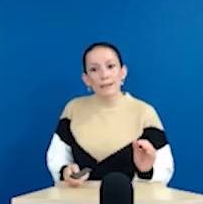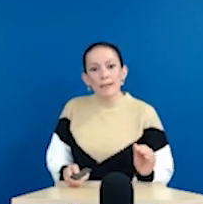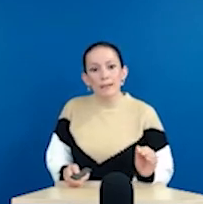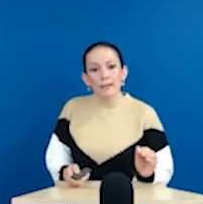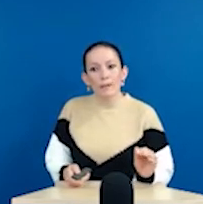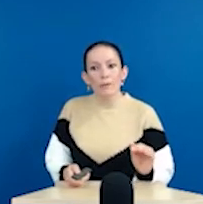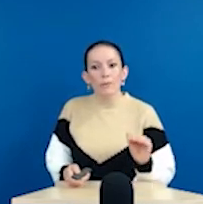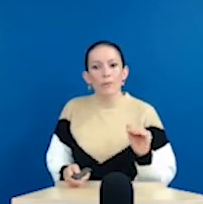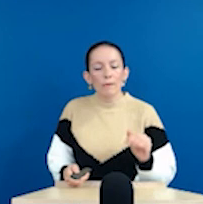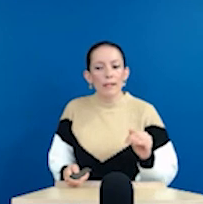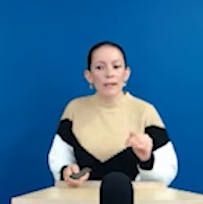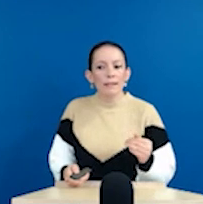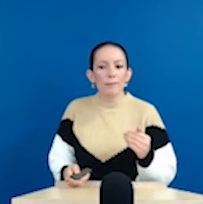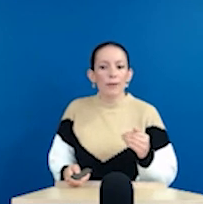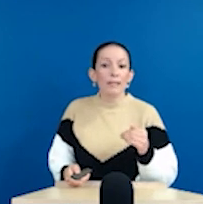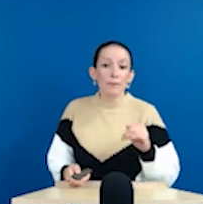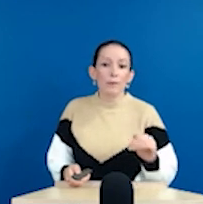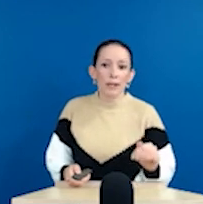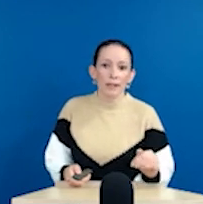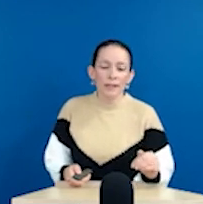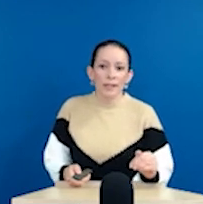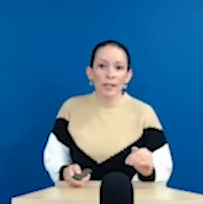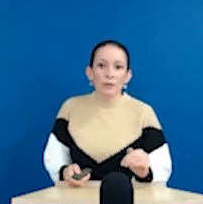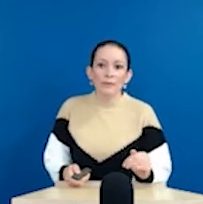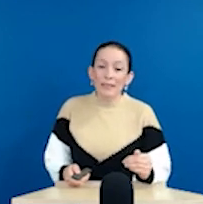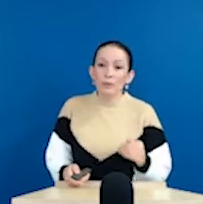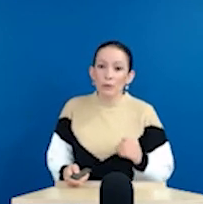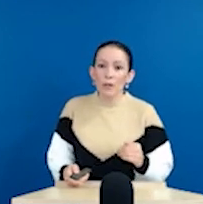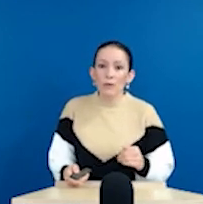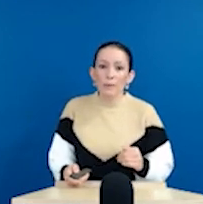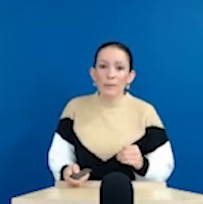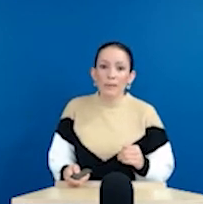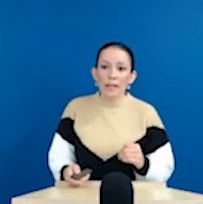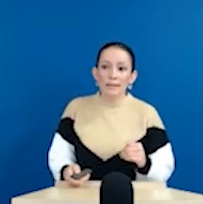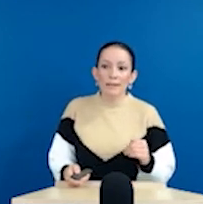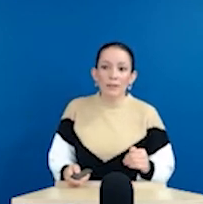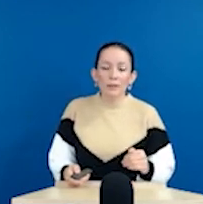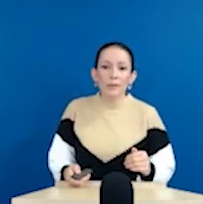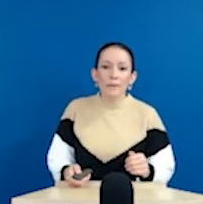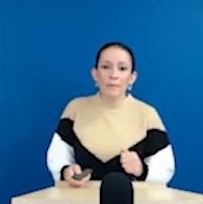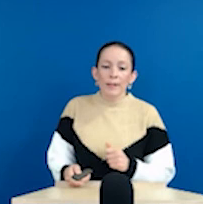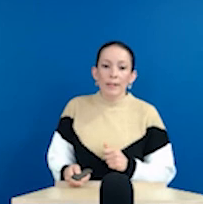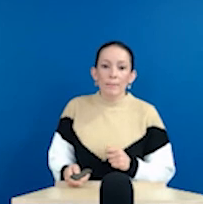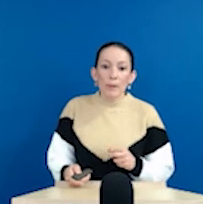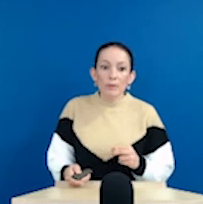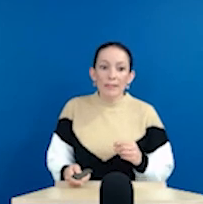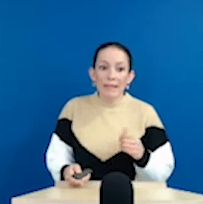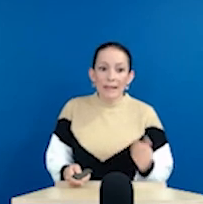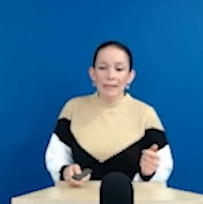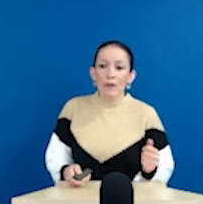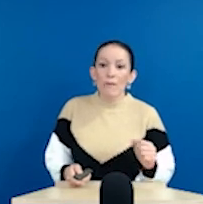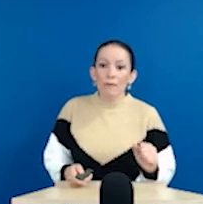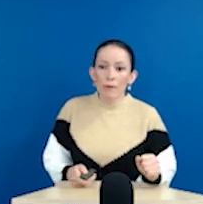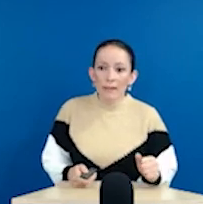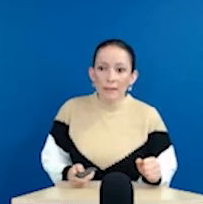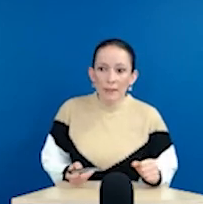ahí parte una vida que se puede desmejorar. Entonces, si nosotros ayudamos a manejar este síntoma, podemos